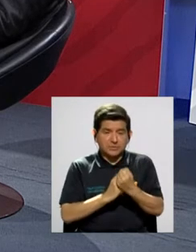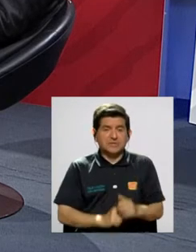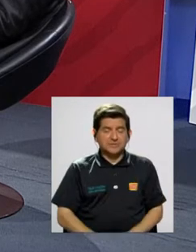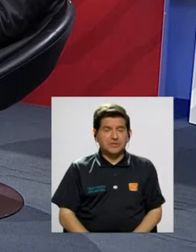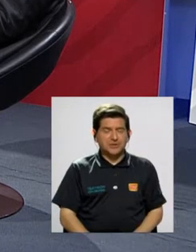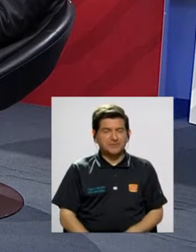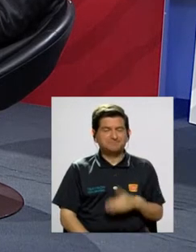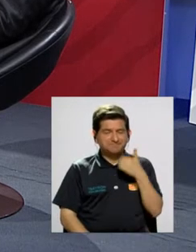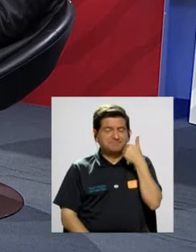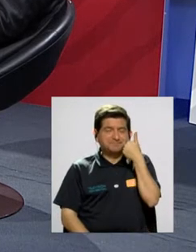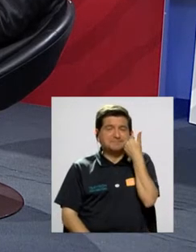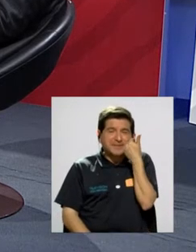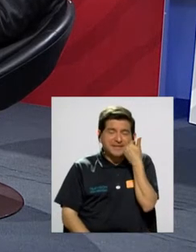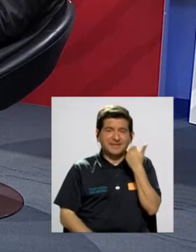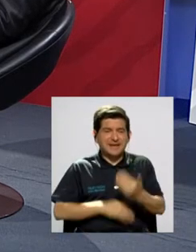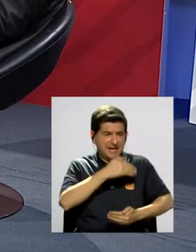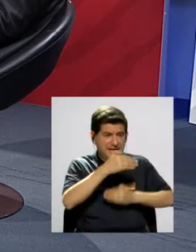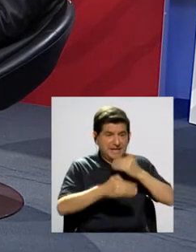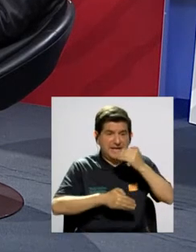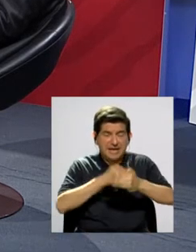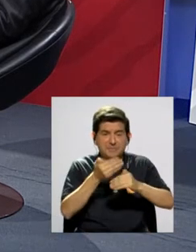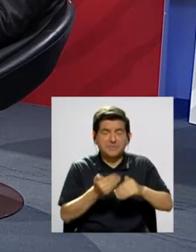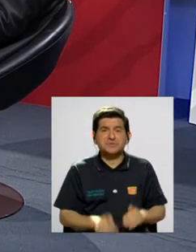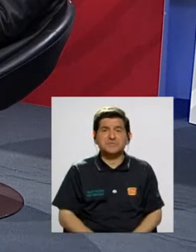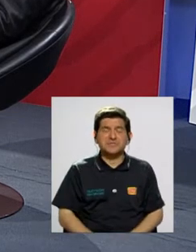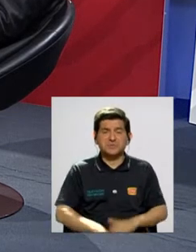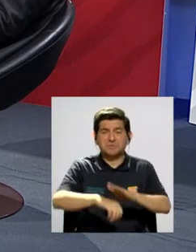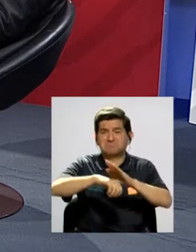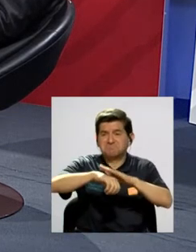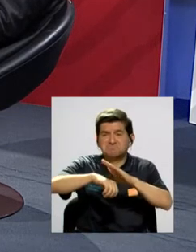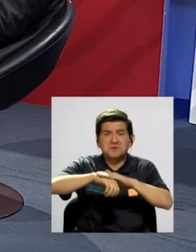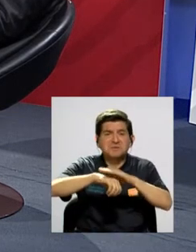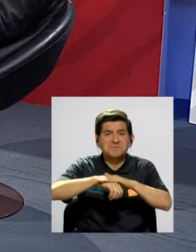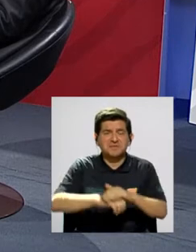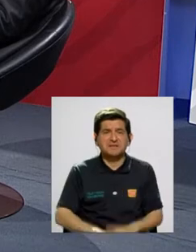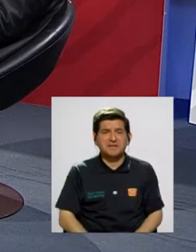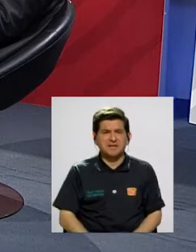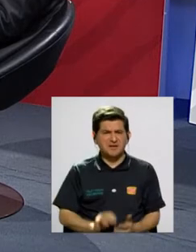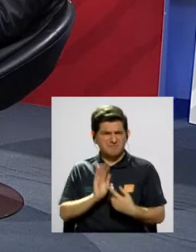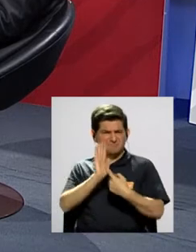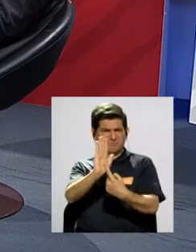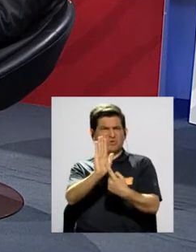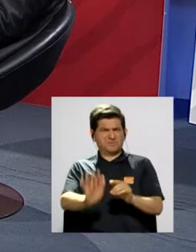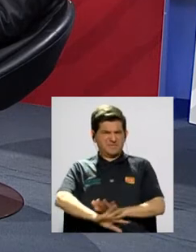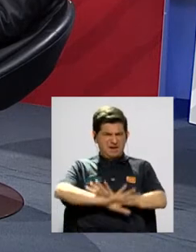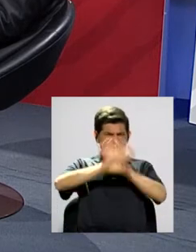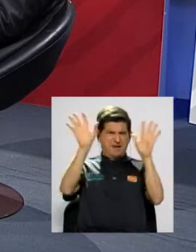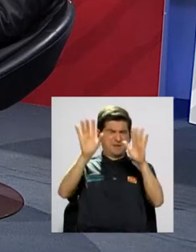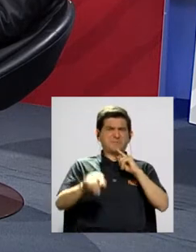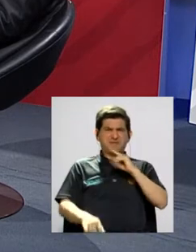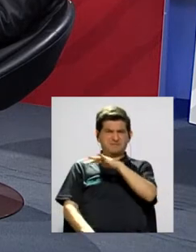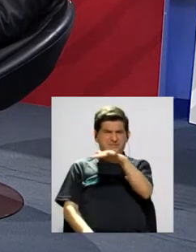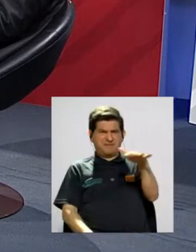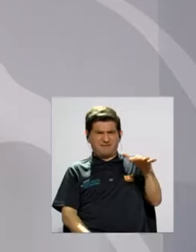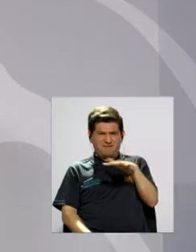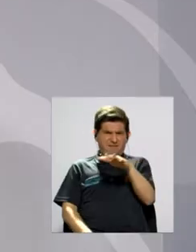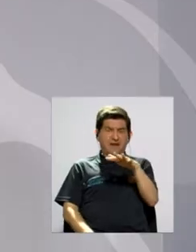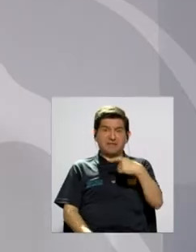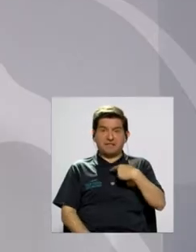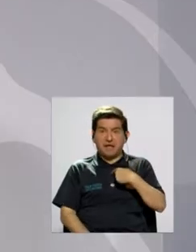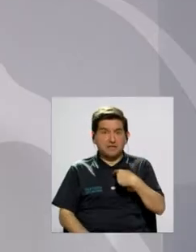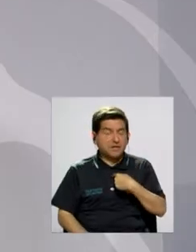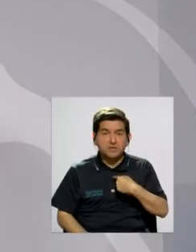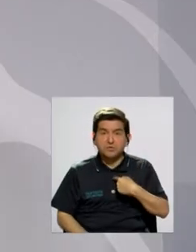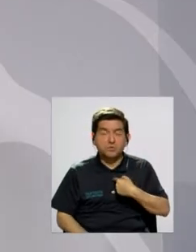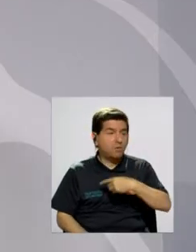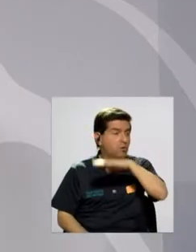es una pena que este proceso haya hecho posible que se muestre a viva voz una realidad que yo al menos